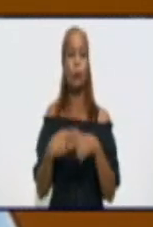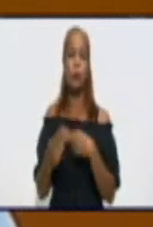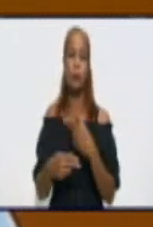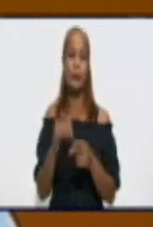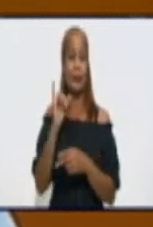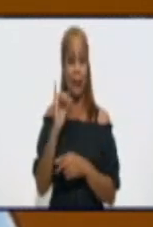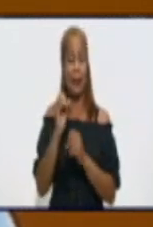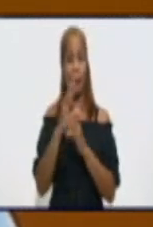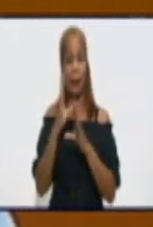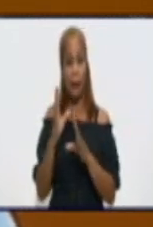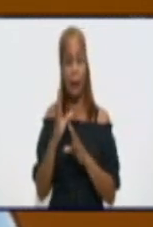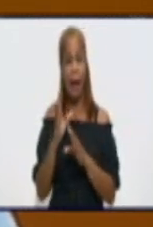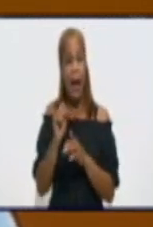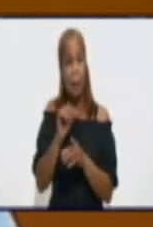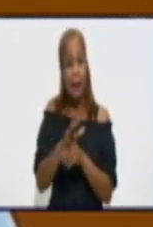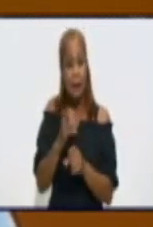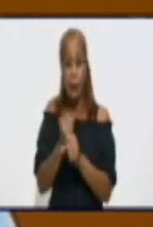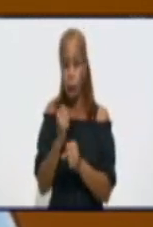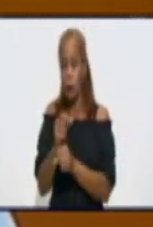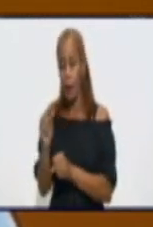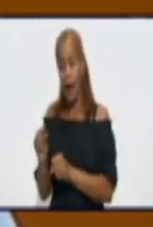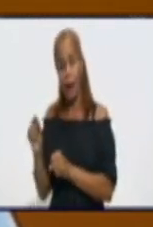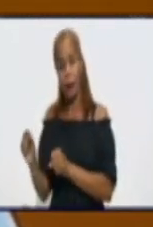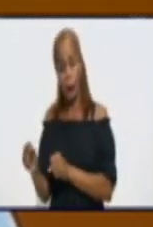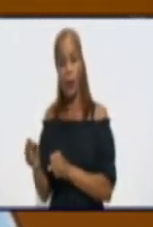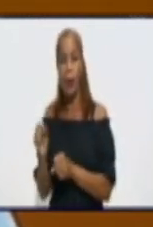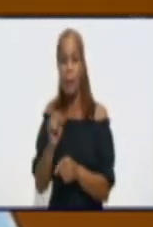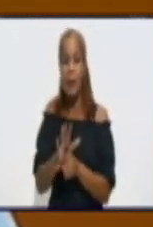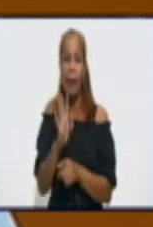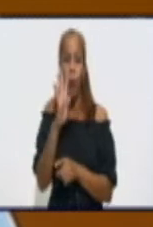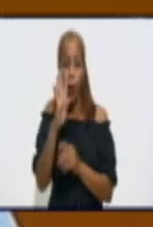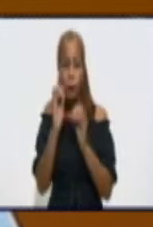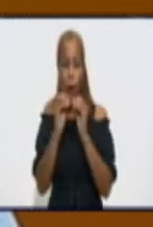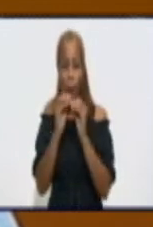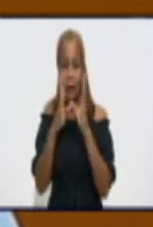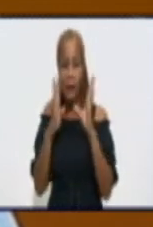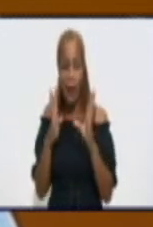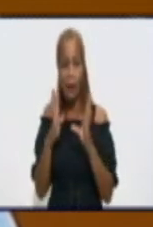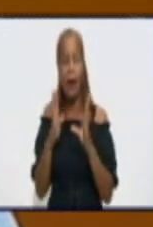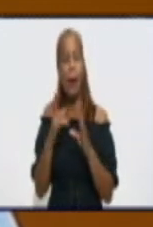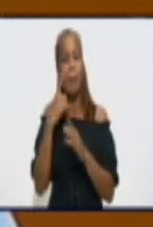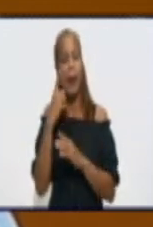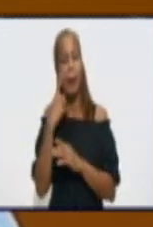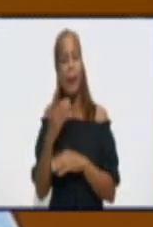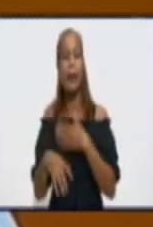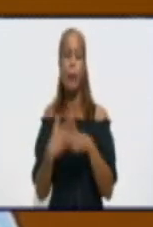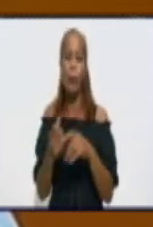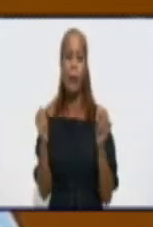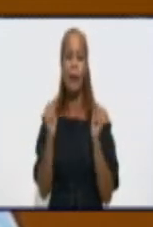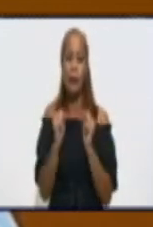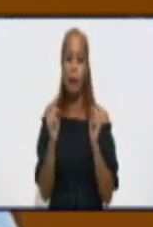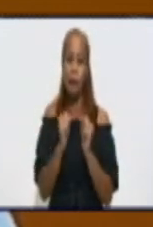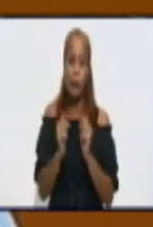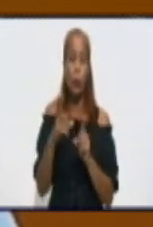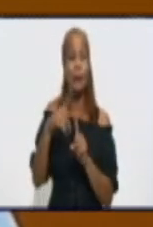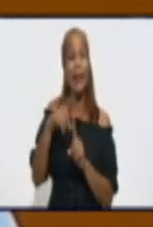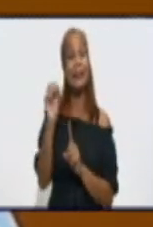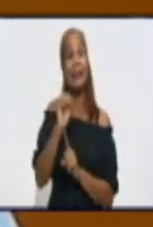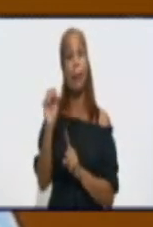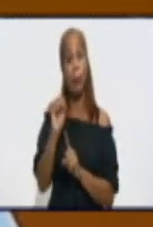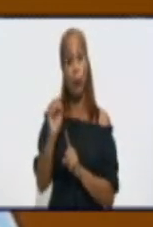partir de las 4 de la mañana, a preparar todas las neveras, las condiciones de los carros, los vehículos. El vehículo tiene que estar al menos una hora antes de